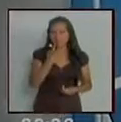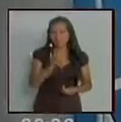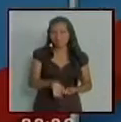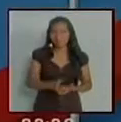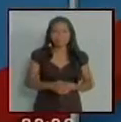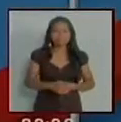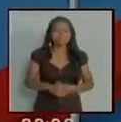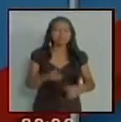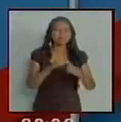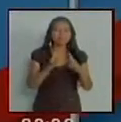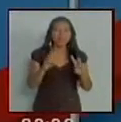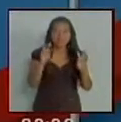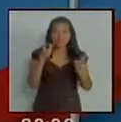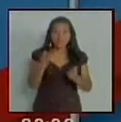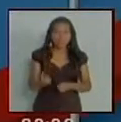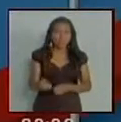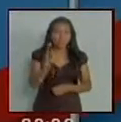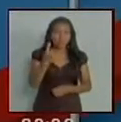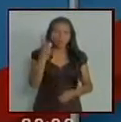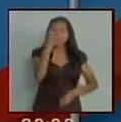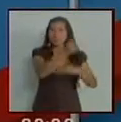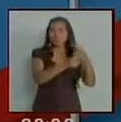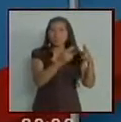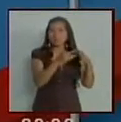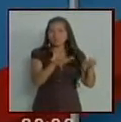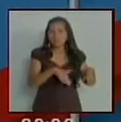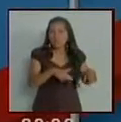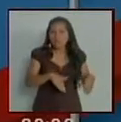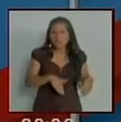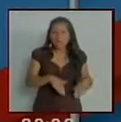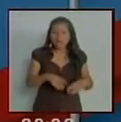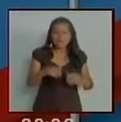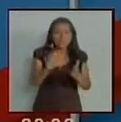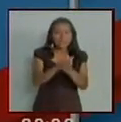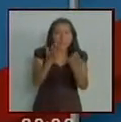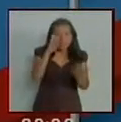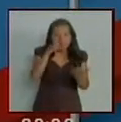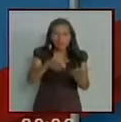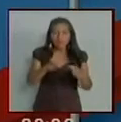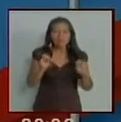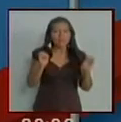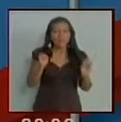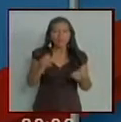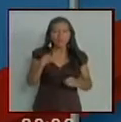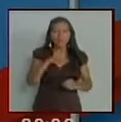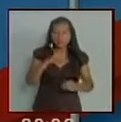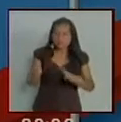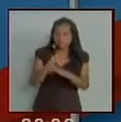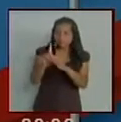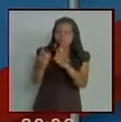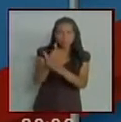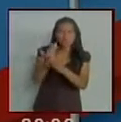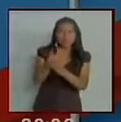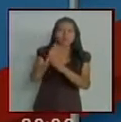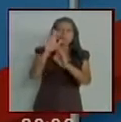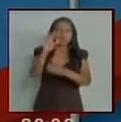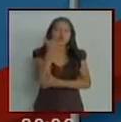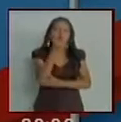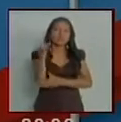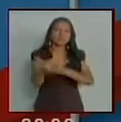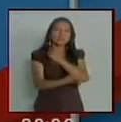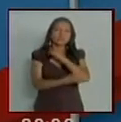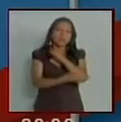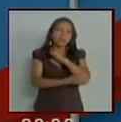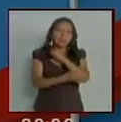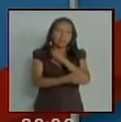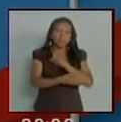Pero obviamente este tipo de casos no es muy frecuente en el resto del mundo, entonces mucha literatura no hay. Entonces nosotros tenemos mucha de esta patología que viene de los yungas por